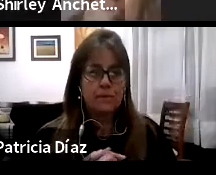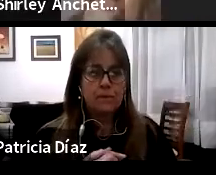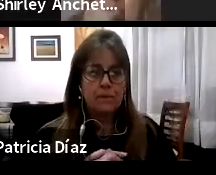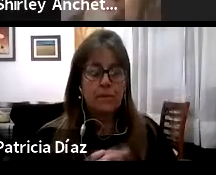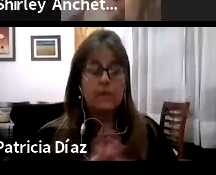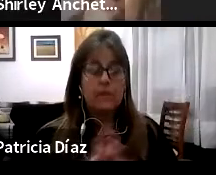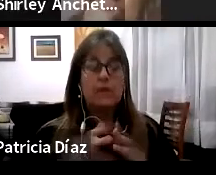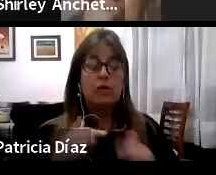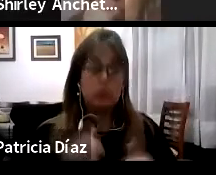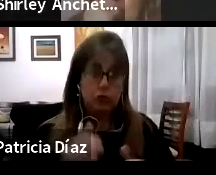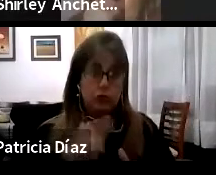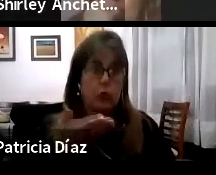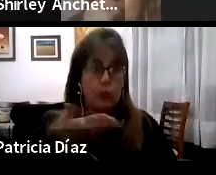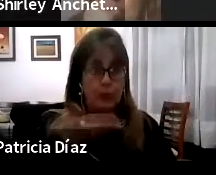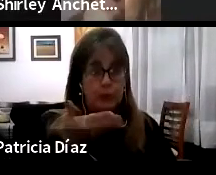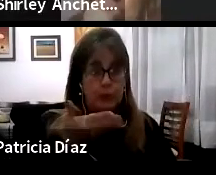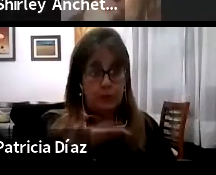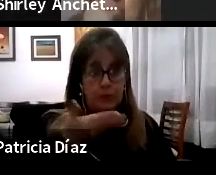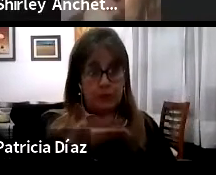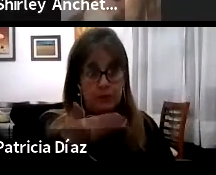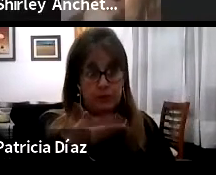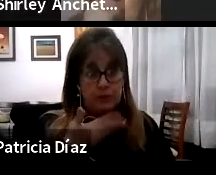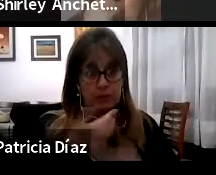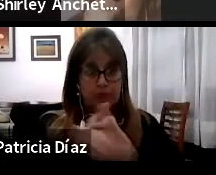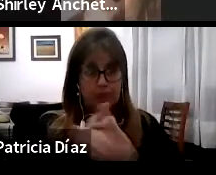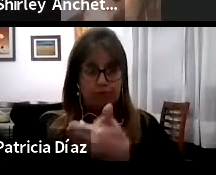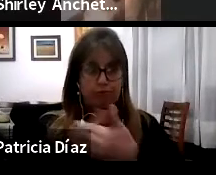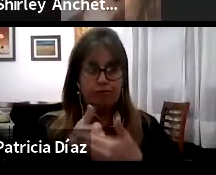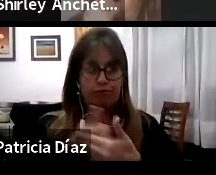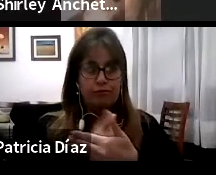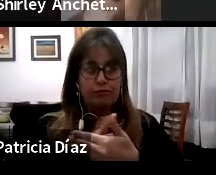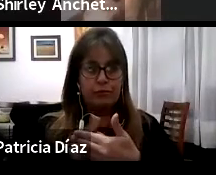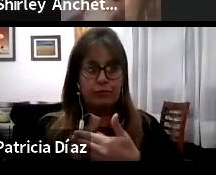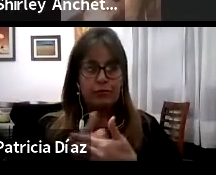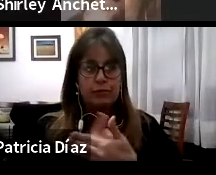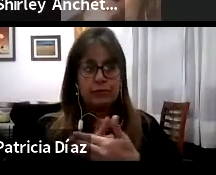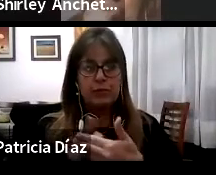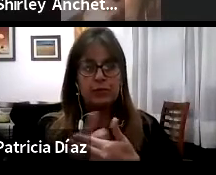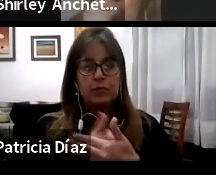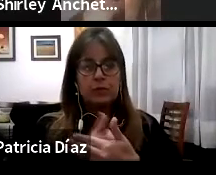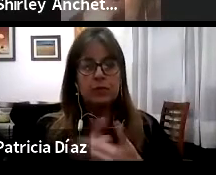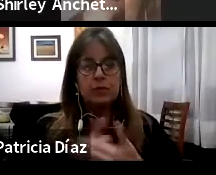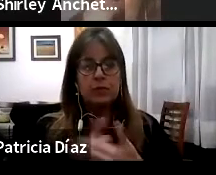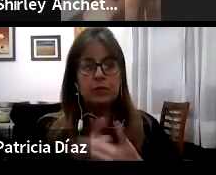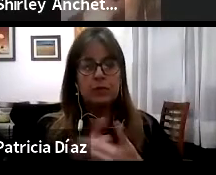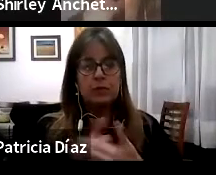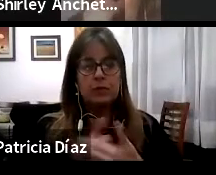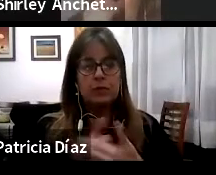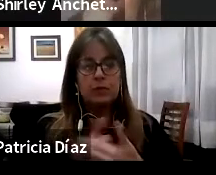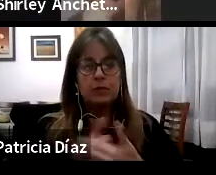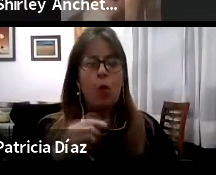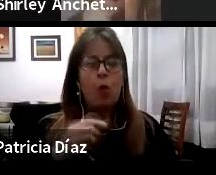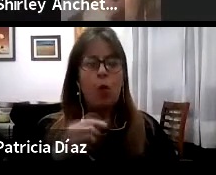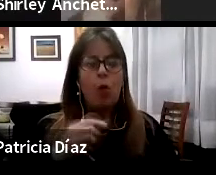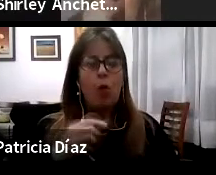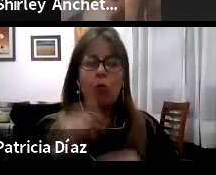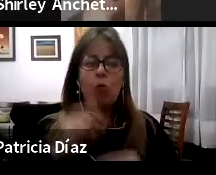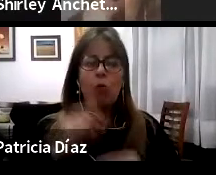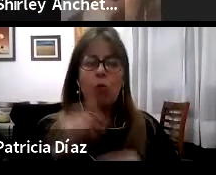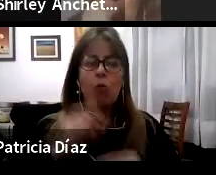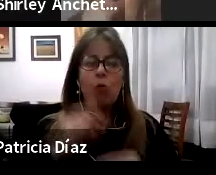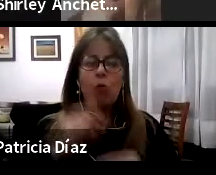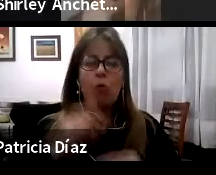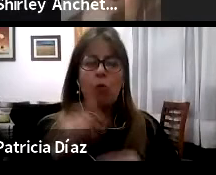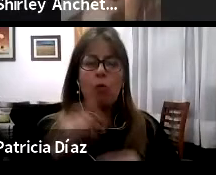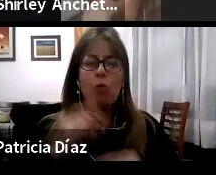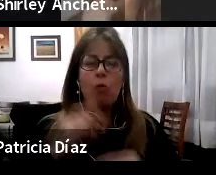Yo tengo un sobrino con un autismo severo, fue a la escuelita mientras eres chico, a escuelas especiales, y ahora con